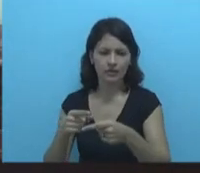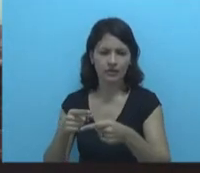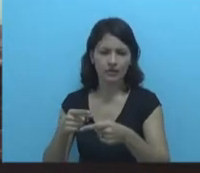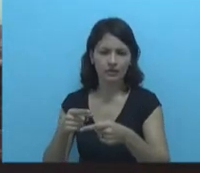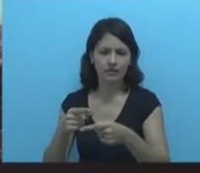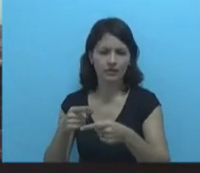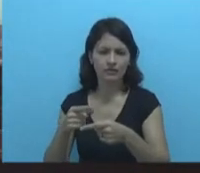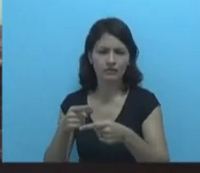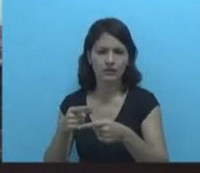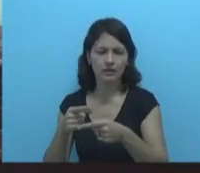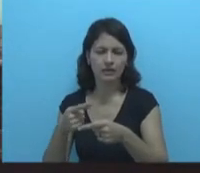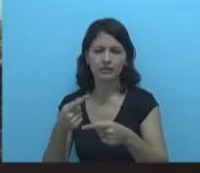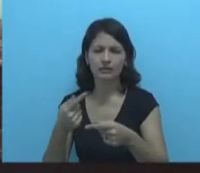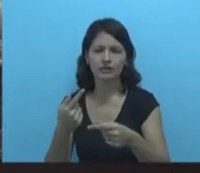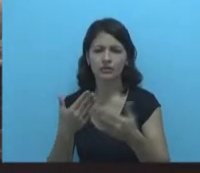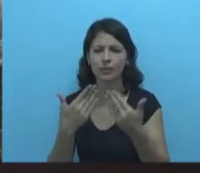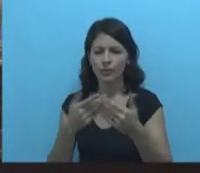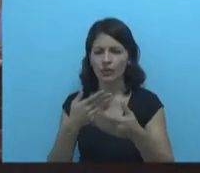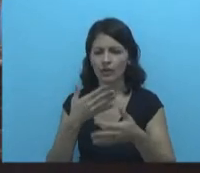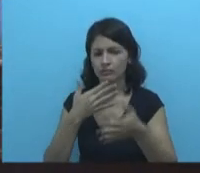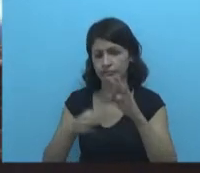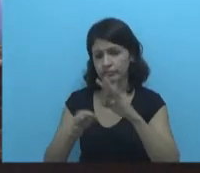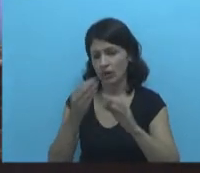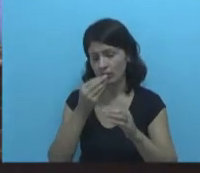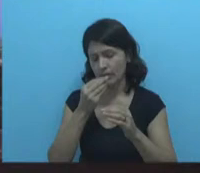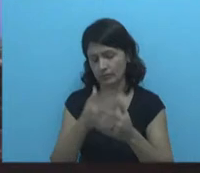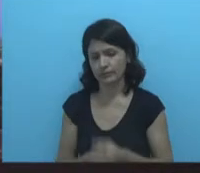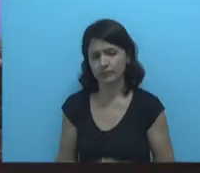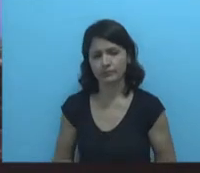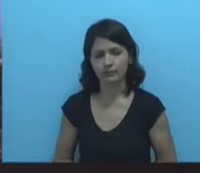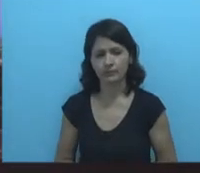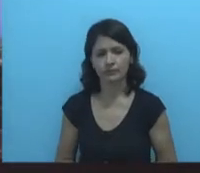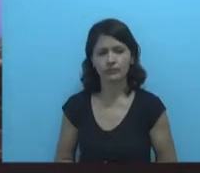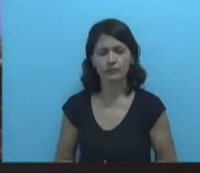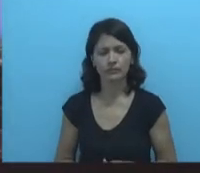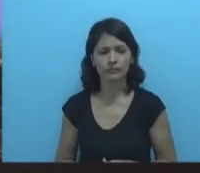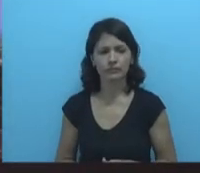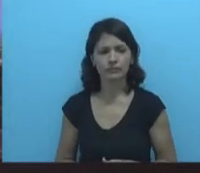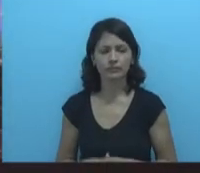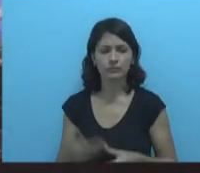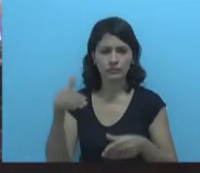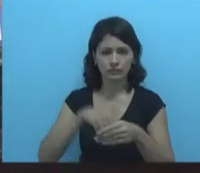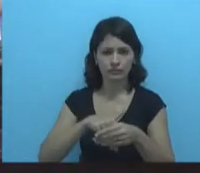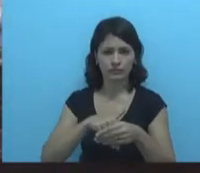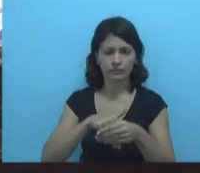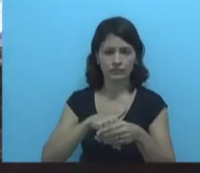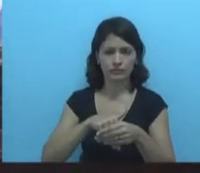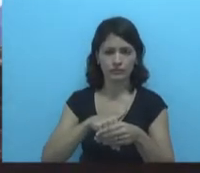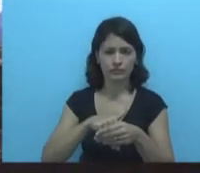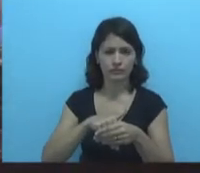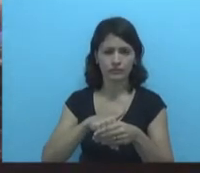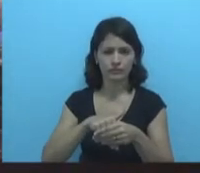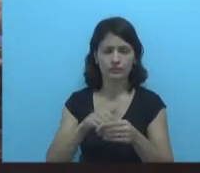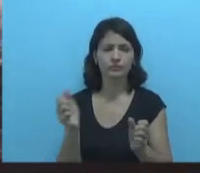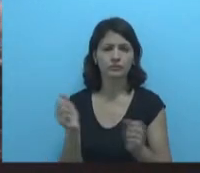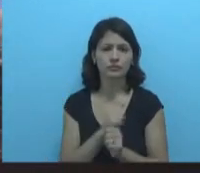elaborados y ampliación de productos envasados autorizados. A consideración el proyecto de